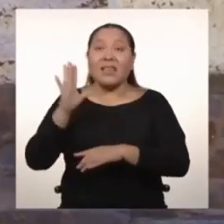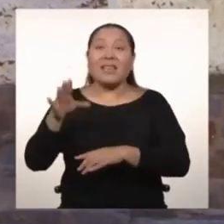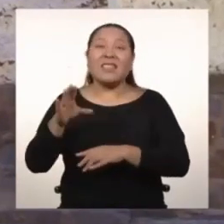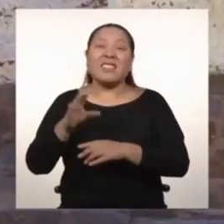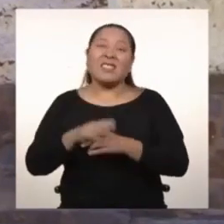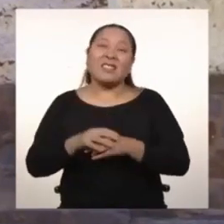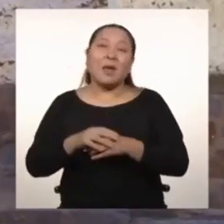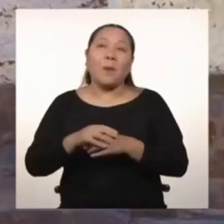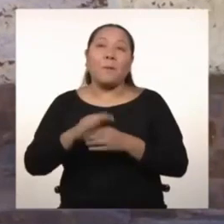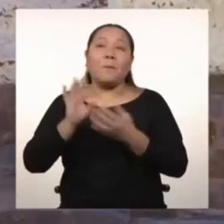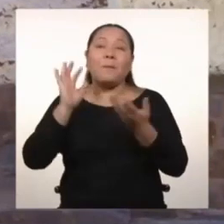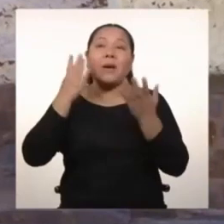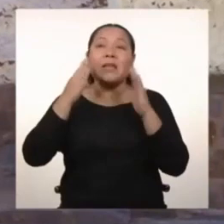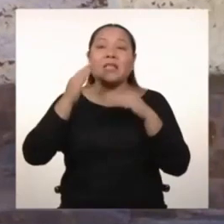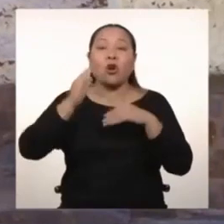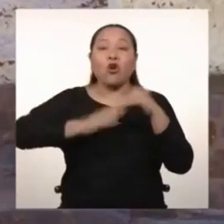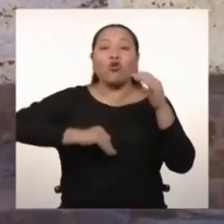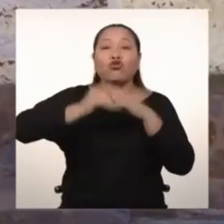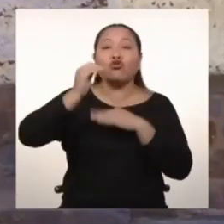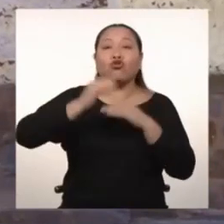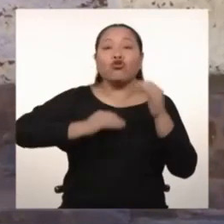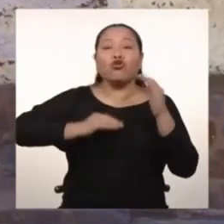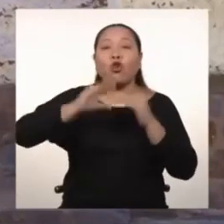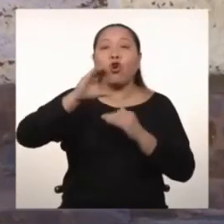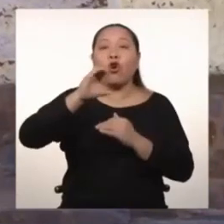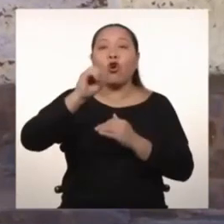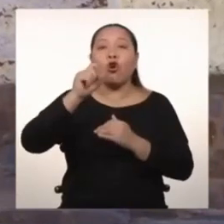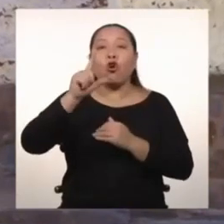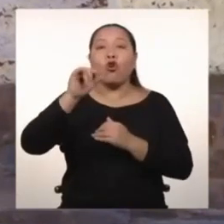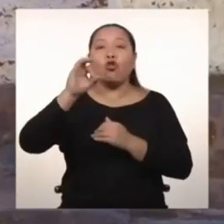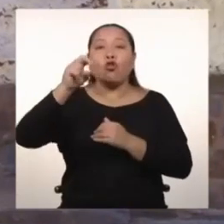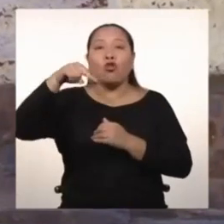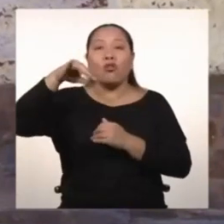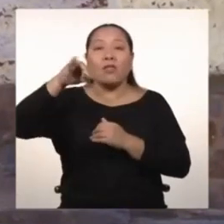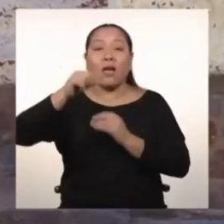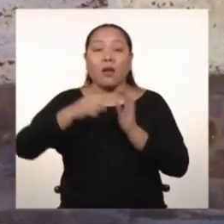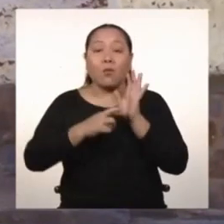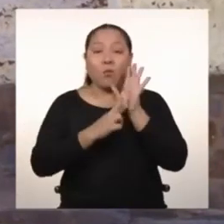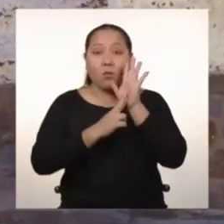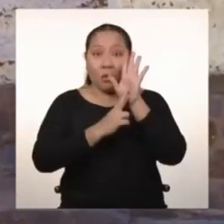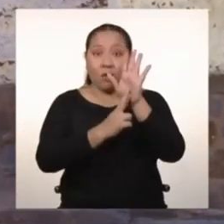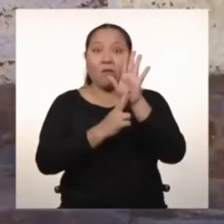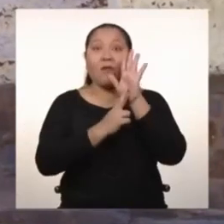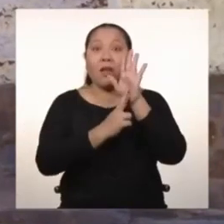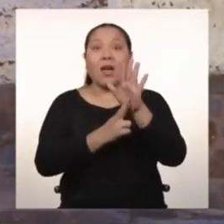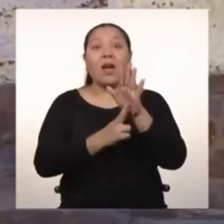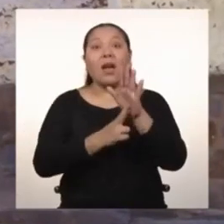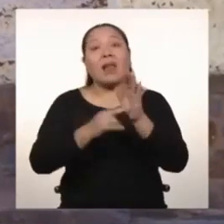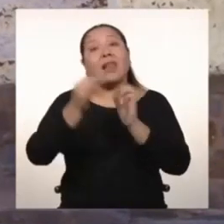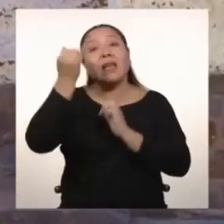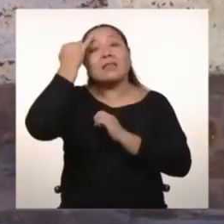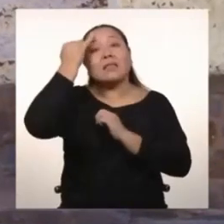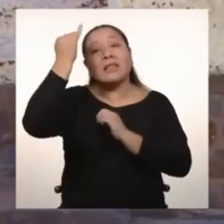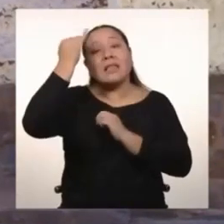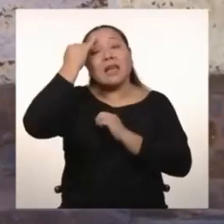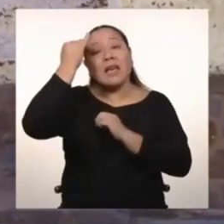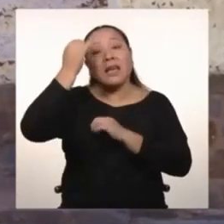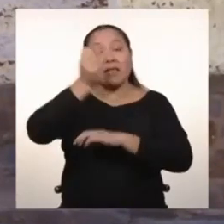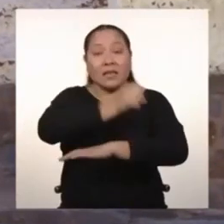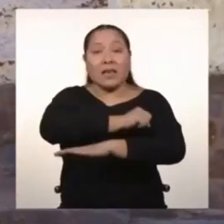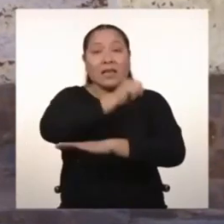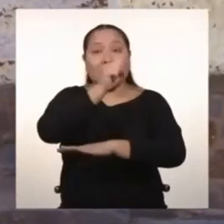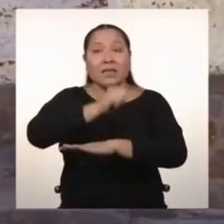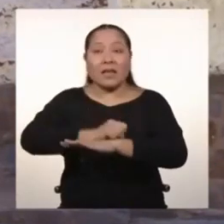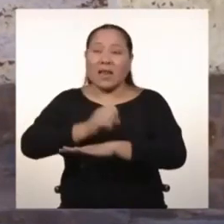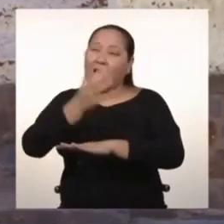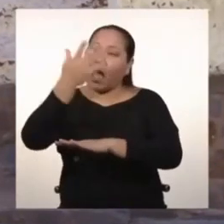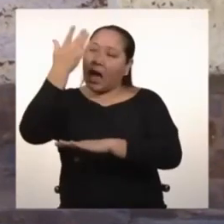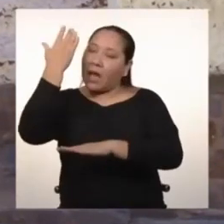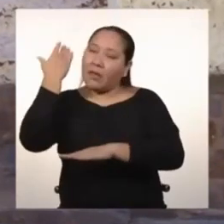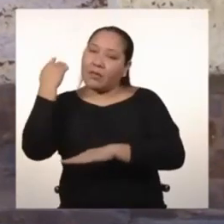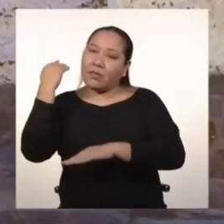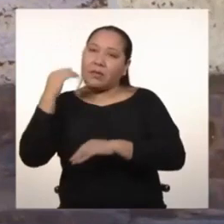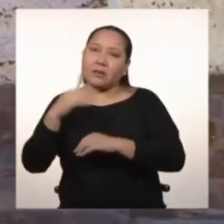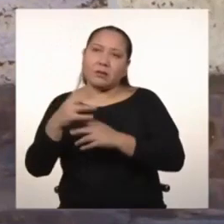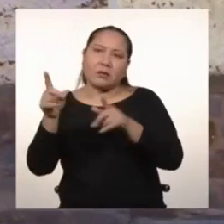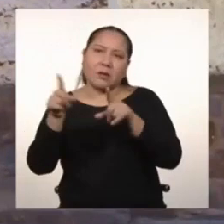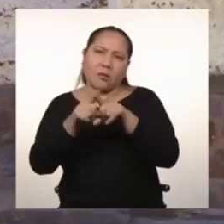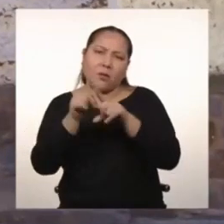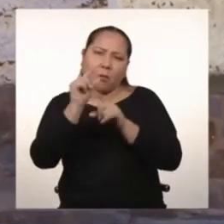Y refleja un poco la ideología y el mundo andino, ¿no? Tanto esa época como de repente ahora